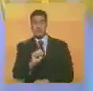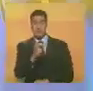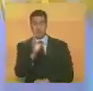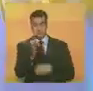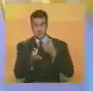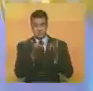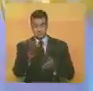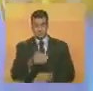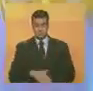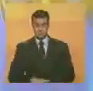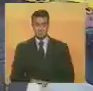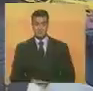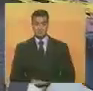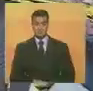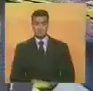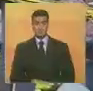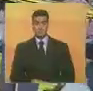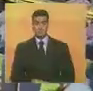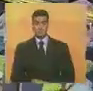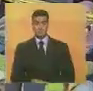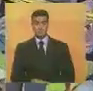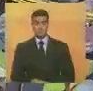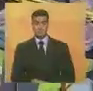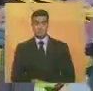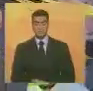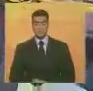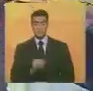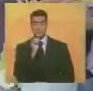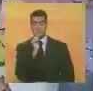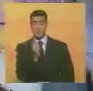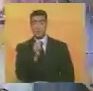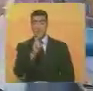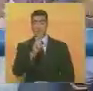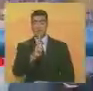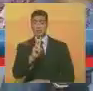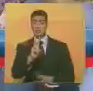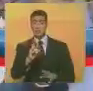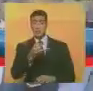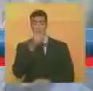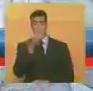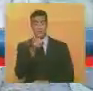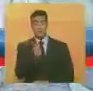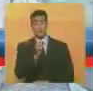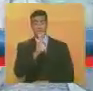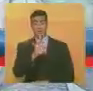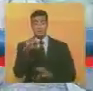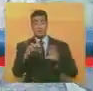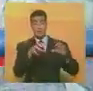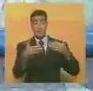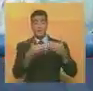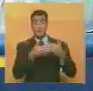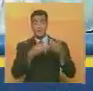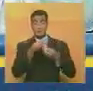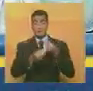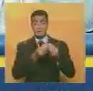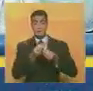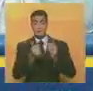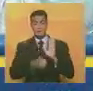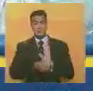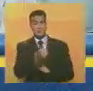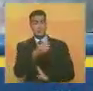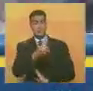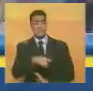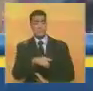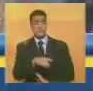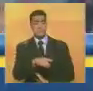Flores nos cuenta más. Según el reporte, a las 12 del mediodía, 14 estados acataron el paro de actividades. Se sumaron